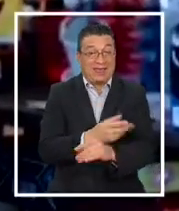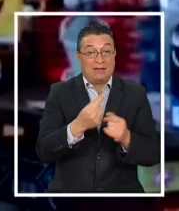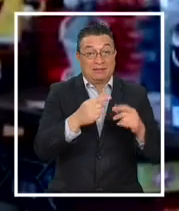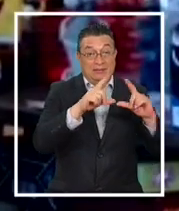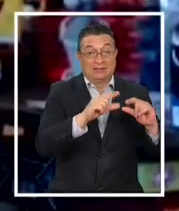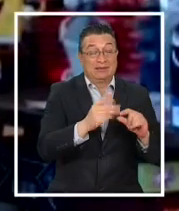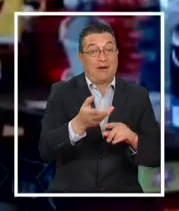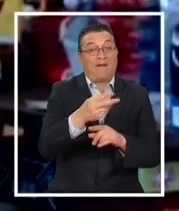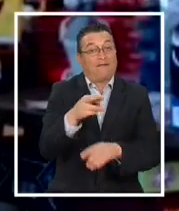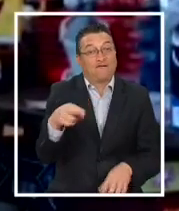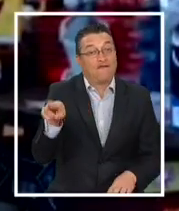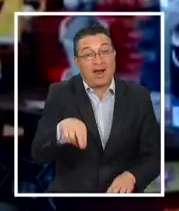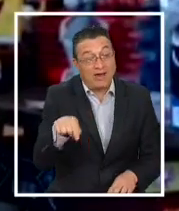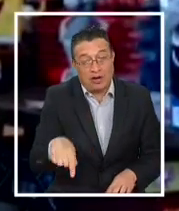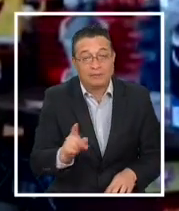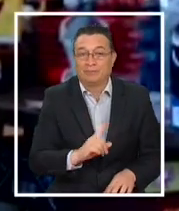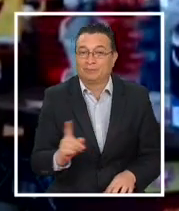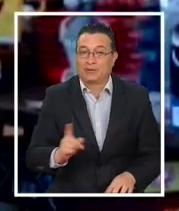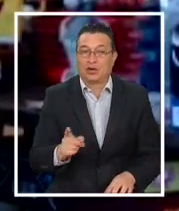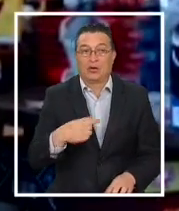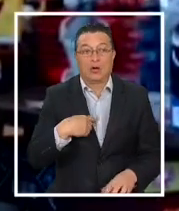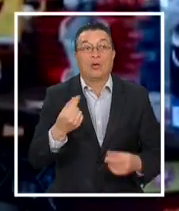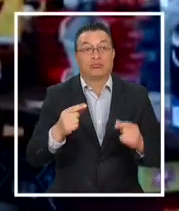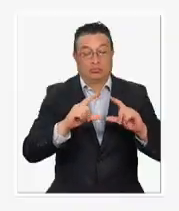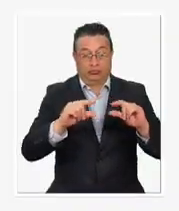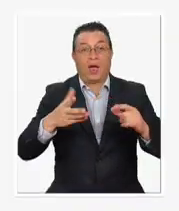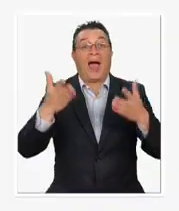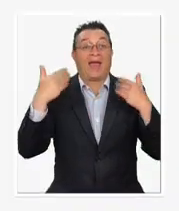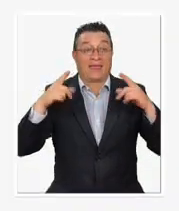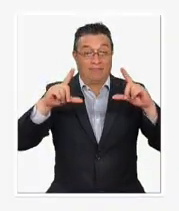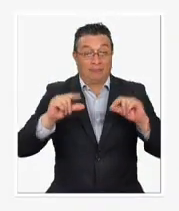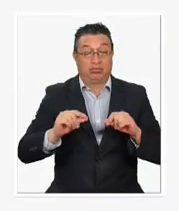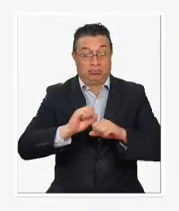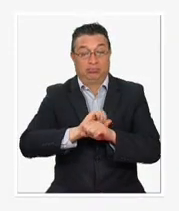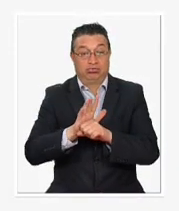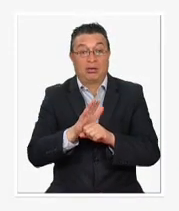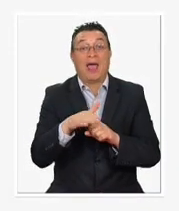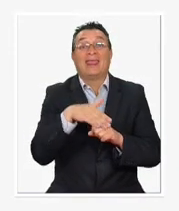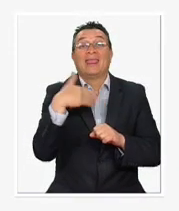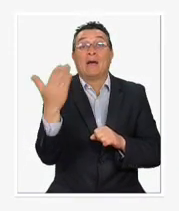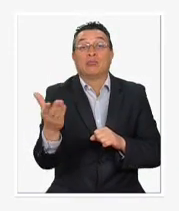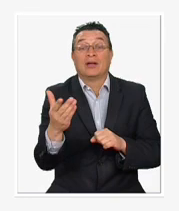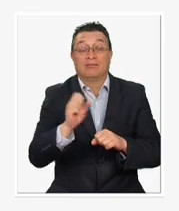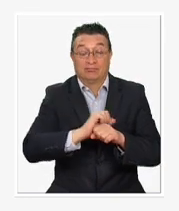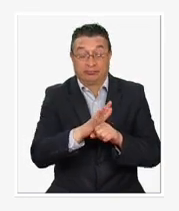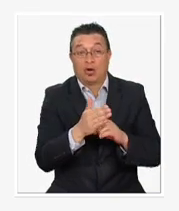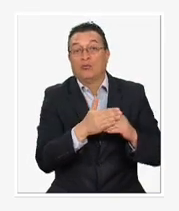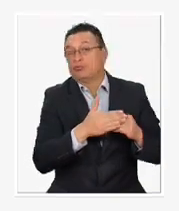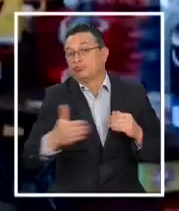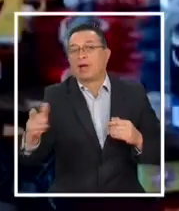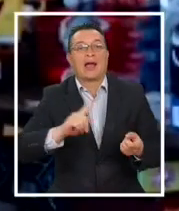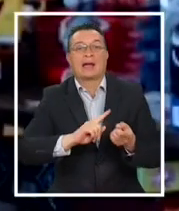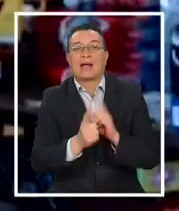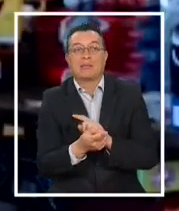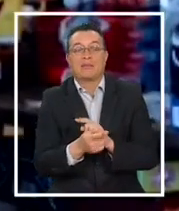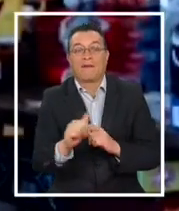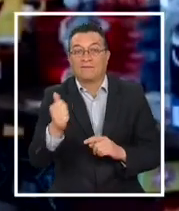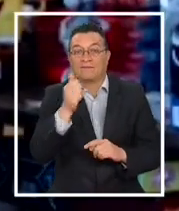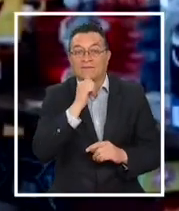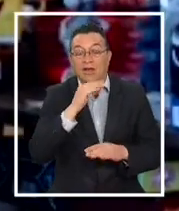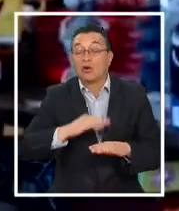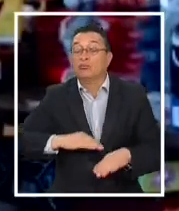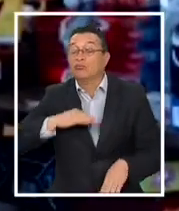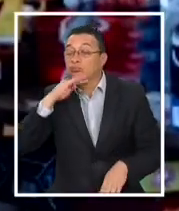volver. Nosotros teníamos una cantidad de precios muy baratos antes de la pandemia y después de eso ha cambiado radicalmente el panorama. La falta de